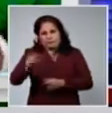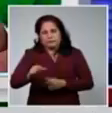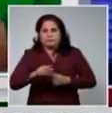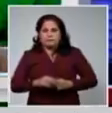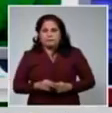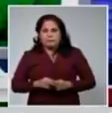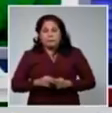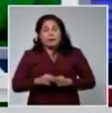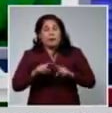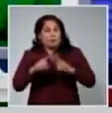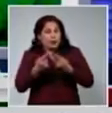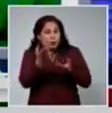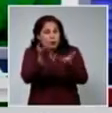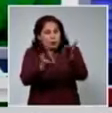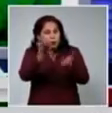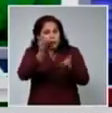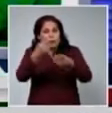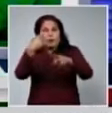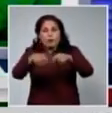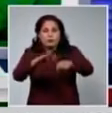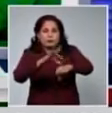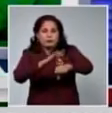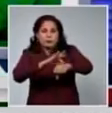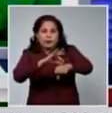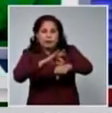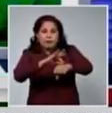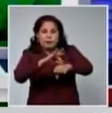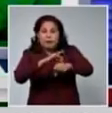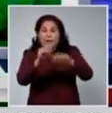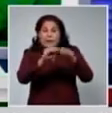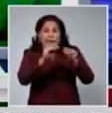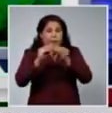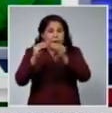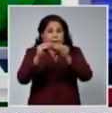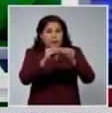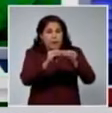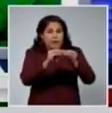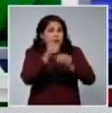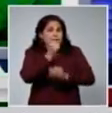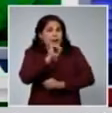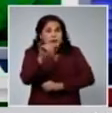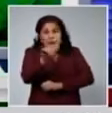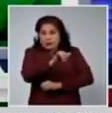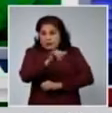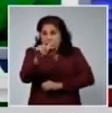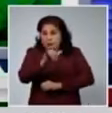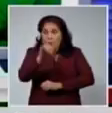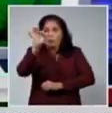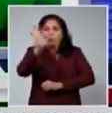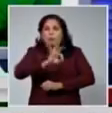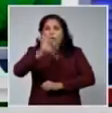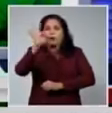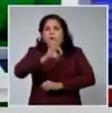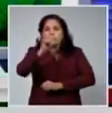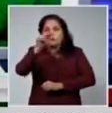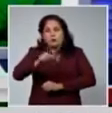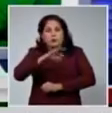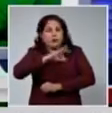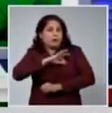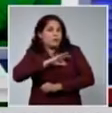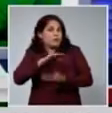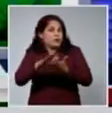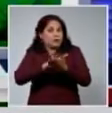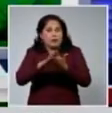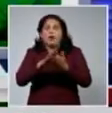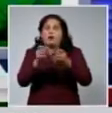comparación con otras enfermedades trasmisibles pues el porciento de asintomático acelerado